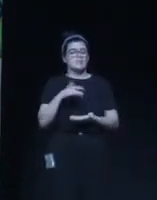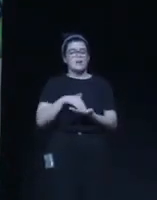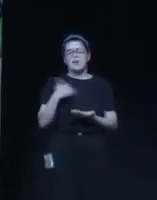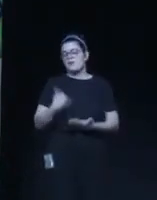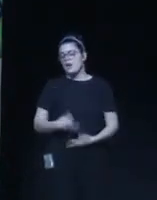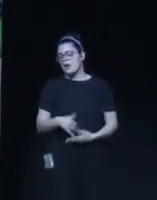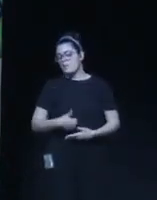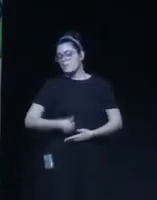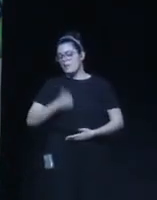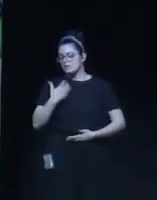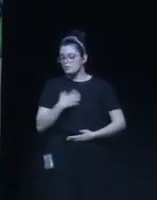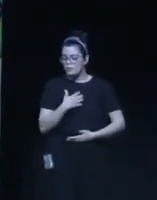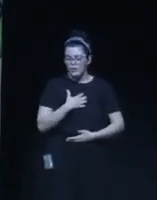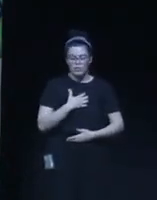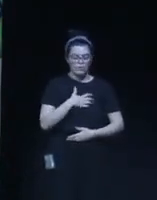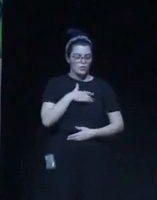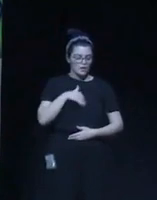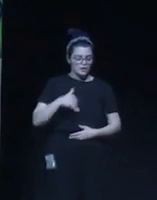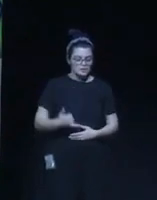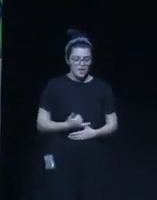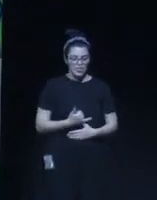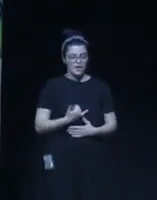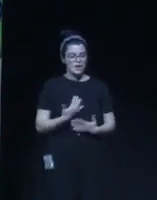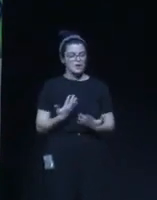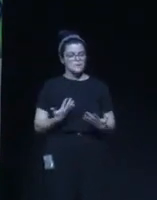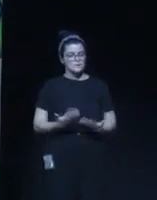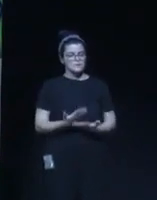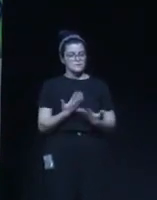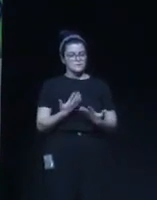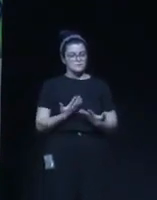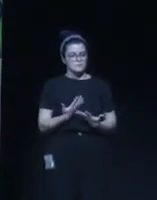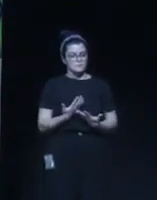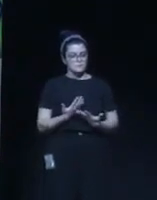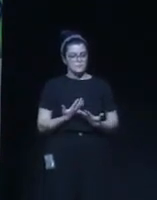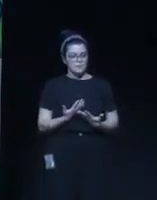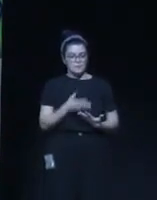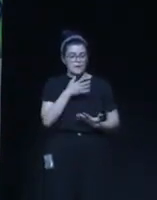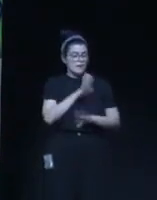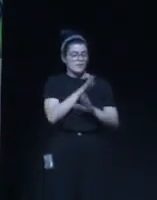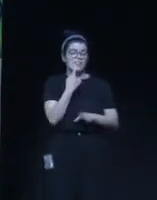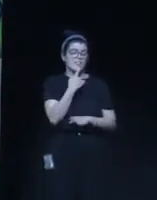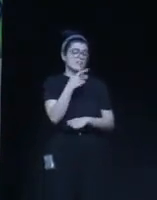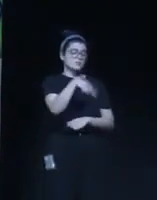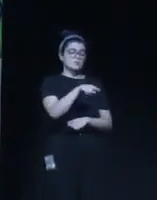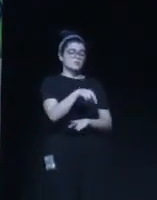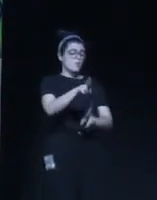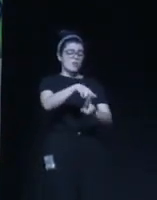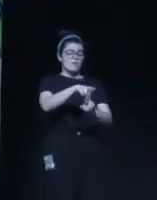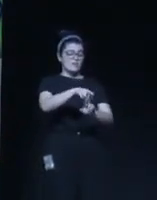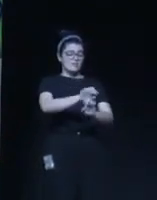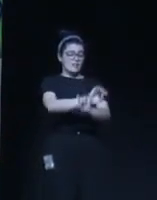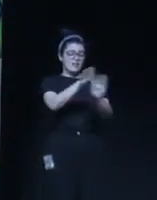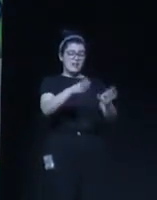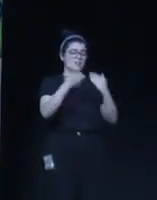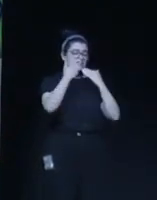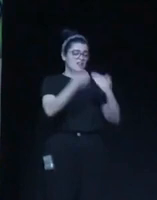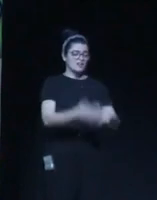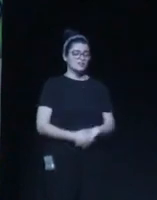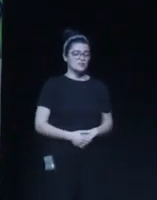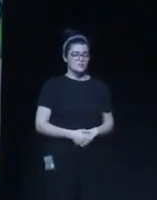aunque sea con eso simbólico, que sois un referente y es que ricasco. Zuri, qué